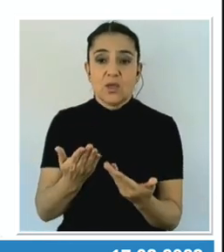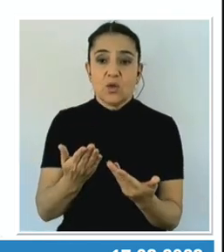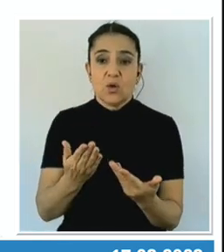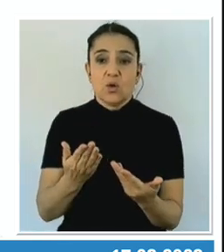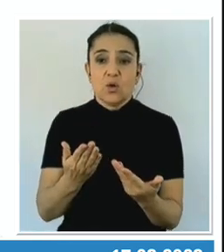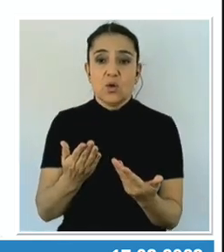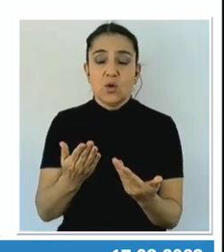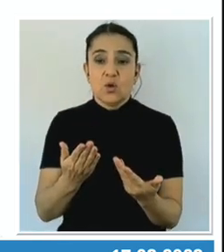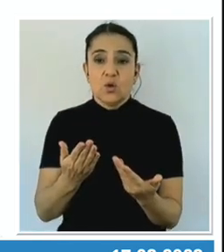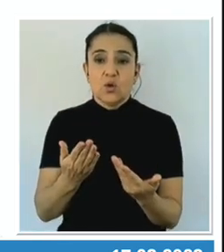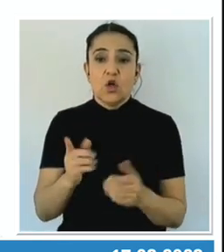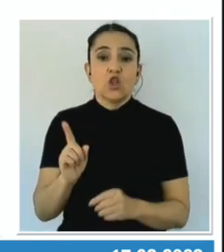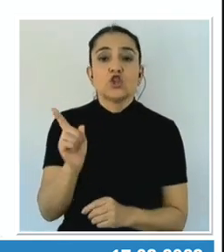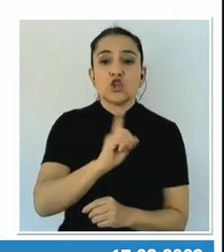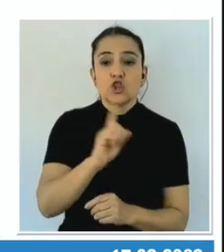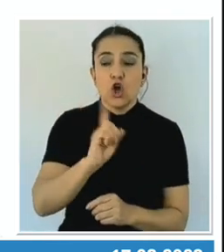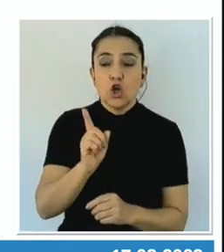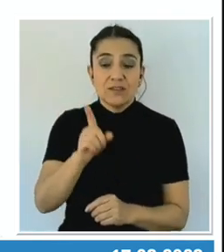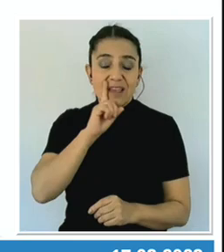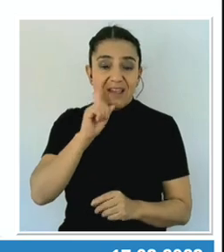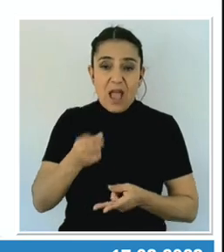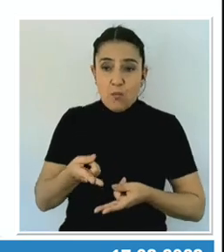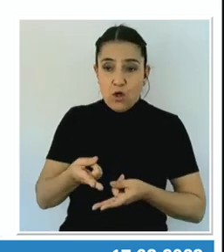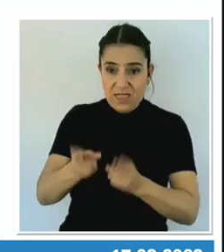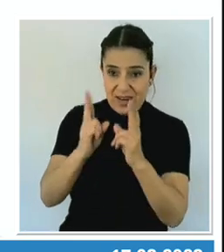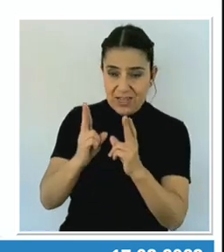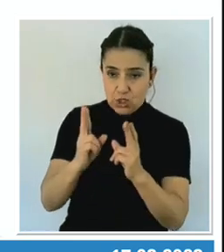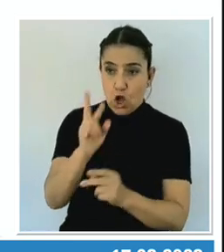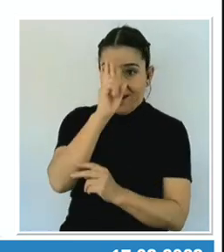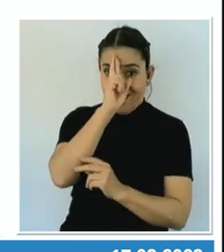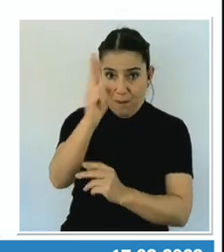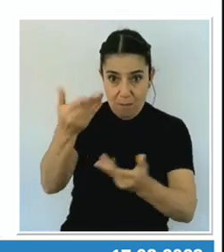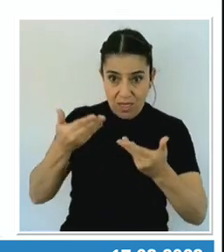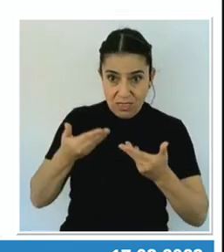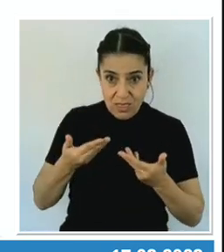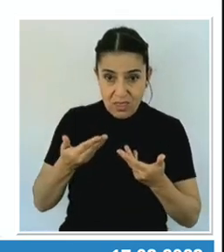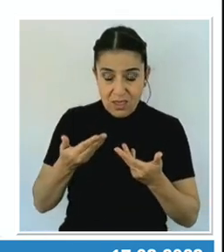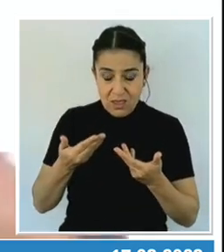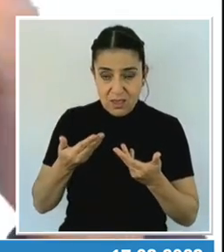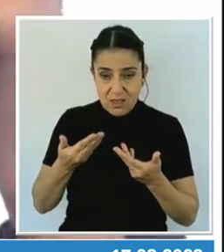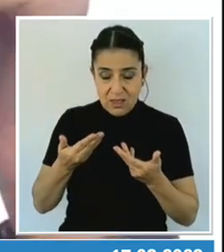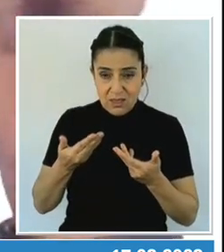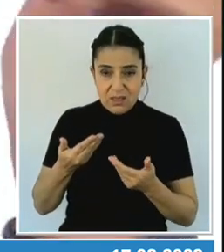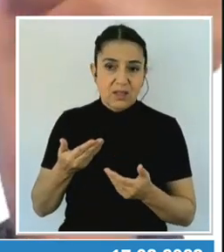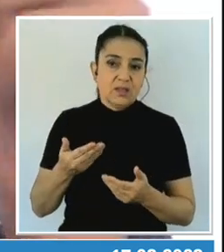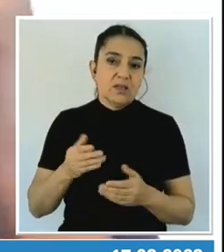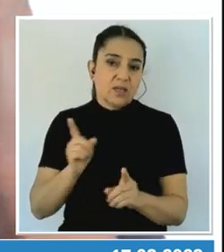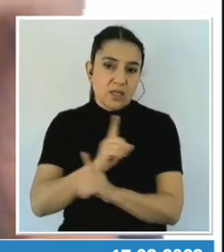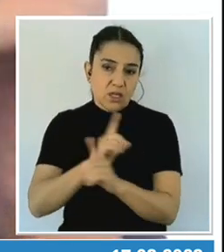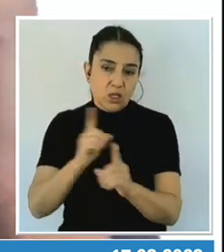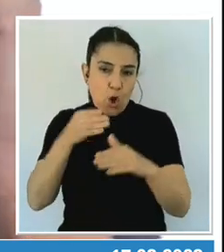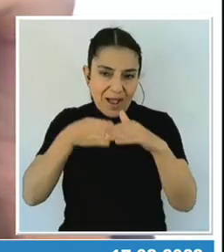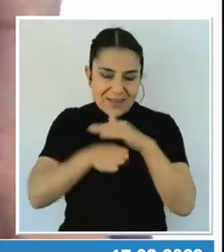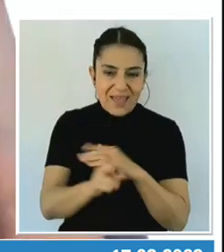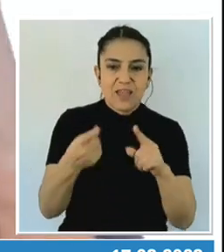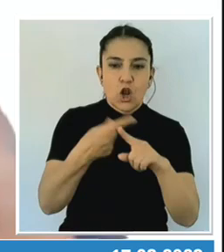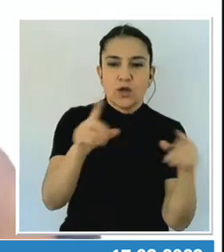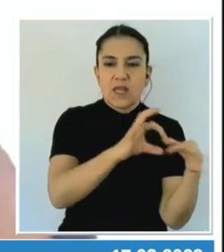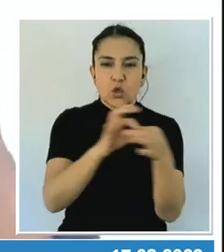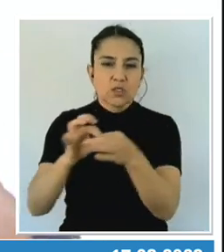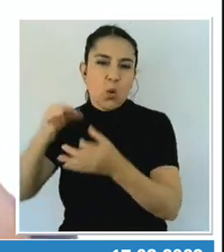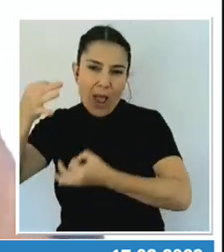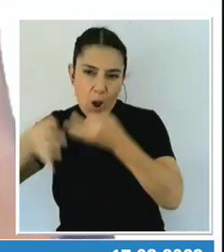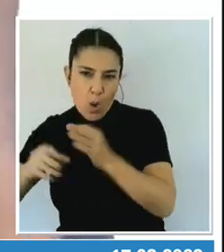un derecho a que se respete un statu quo, ni tampoco a acceder a otras consecuencias jurídicas de un